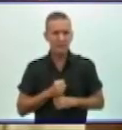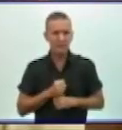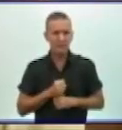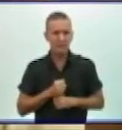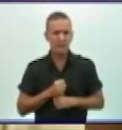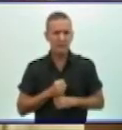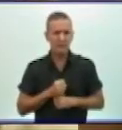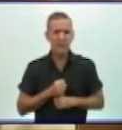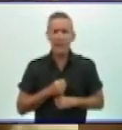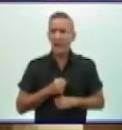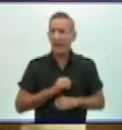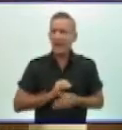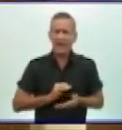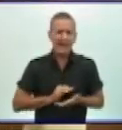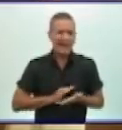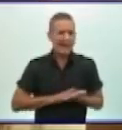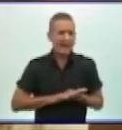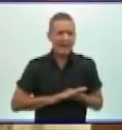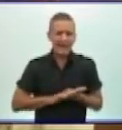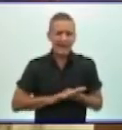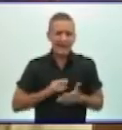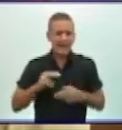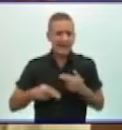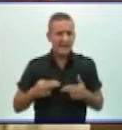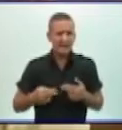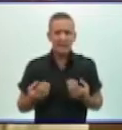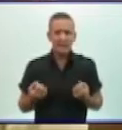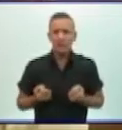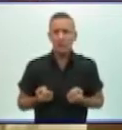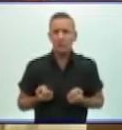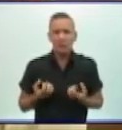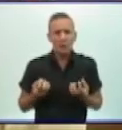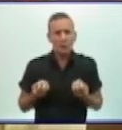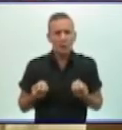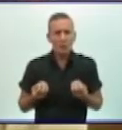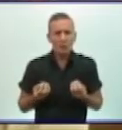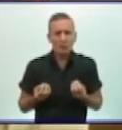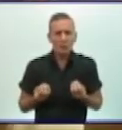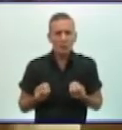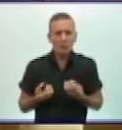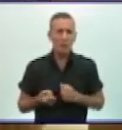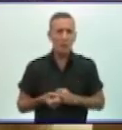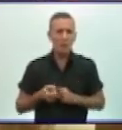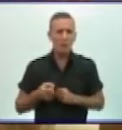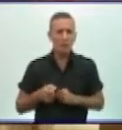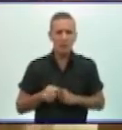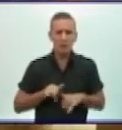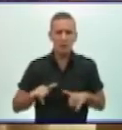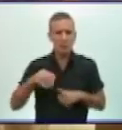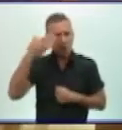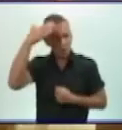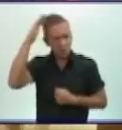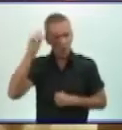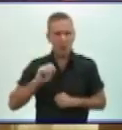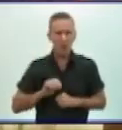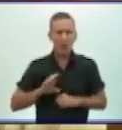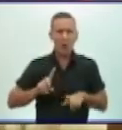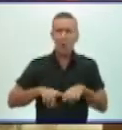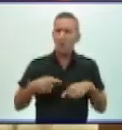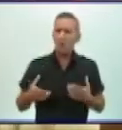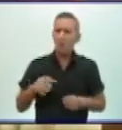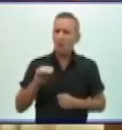tiempo. O sea, piensa la valoración que hace de este joven que apenas muere con 25 años. ¿Y por qué lo dice Fidel? Vamos a centrarnos en la